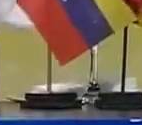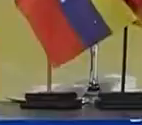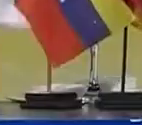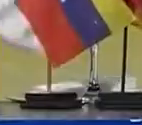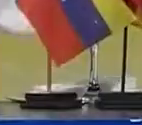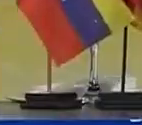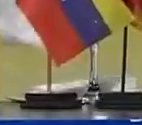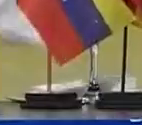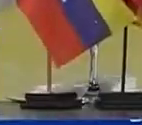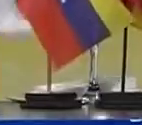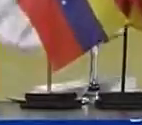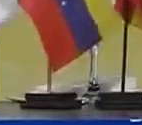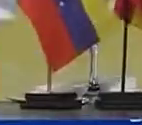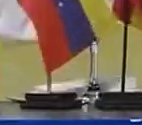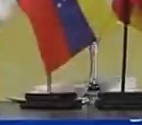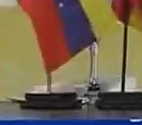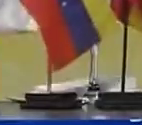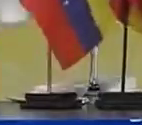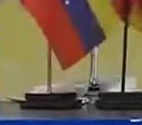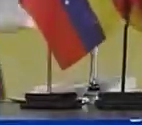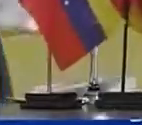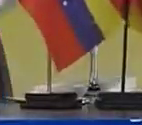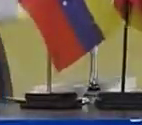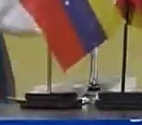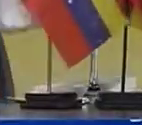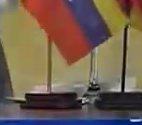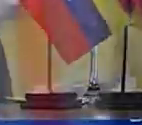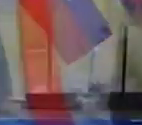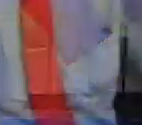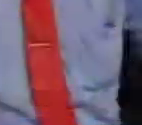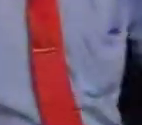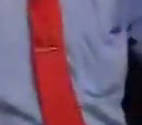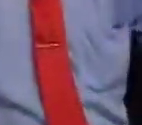Dios Gloria a Dios gloria a Dios